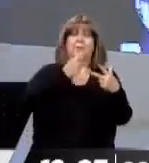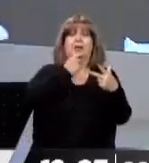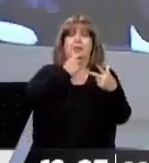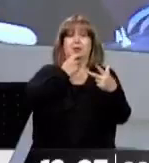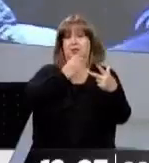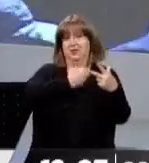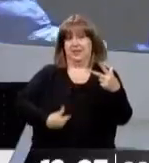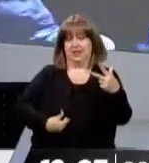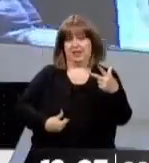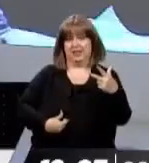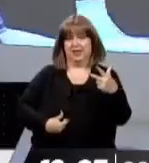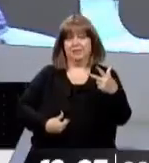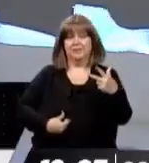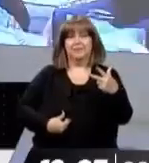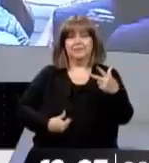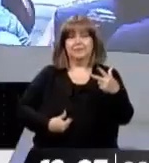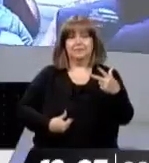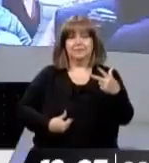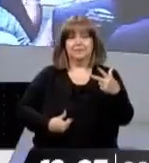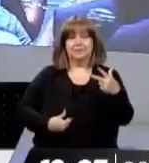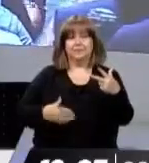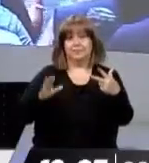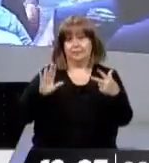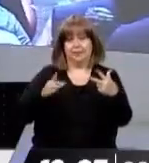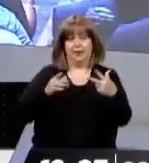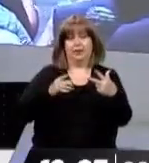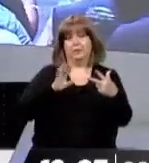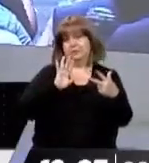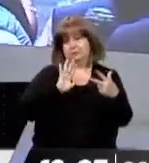Incluida la ministra Nadal, por y ejemplo. No venía, en algún, claro, sí. Y ahí desistió de venir. Bueno, así.